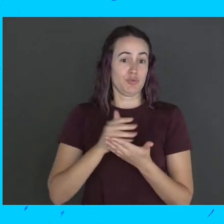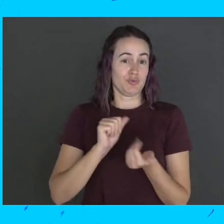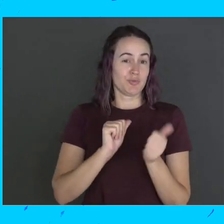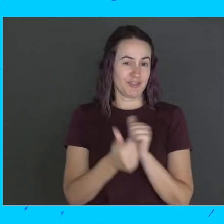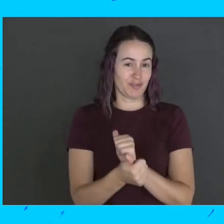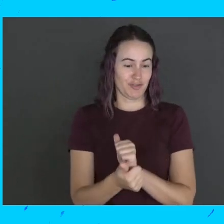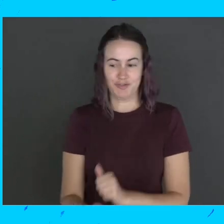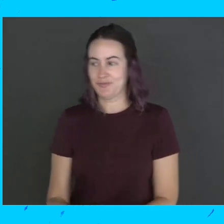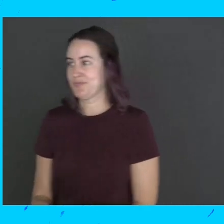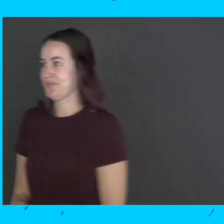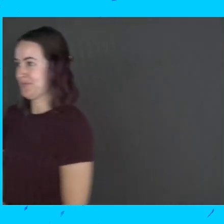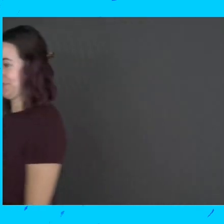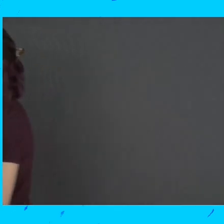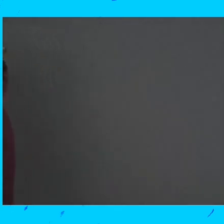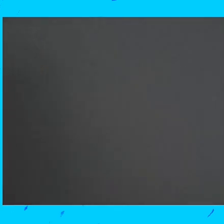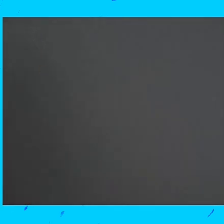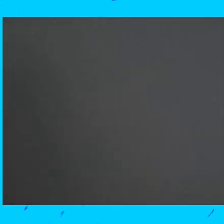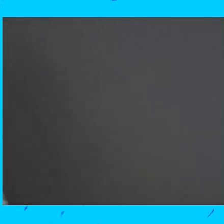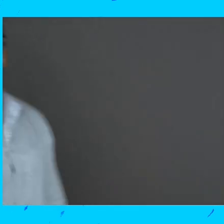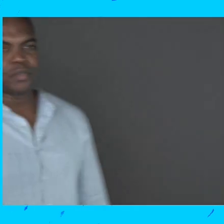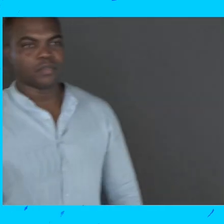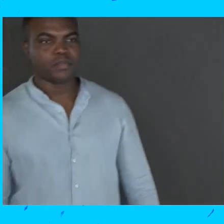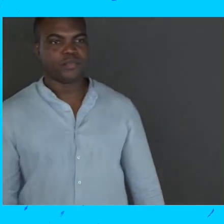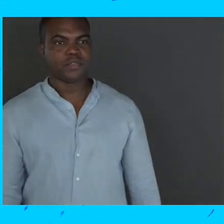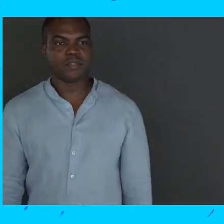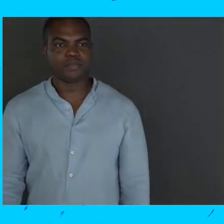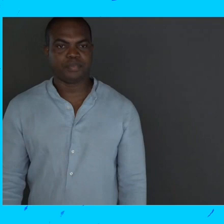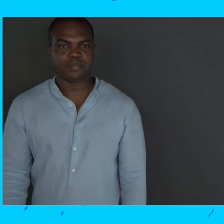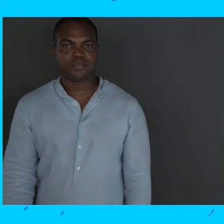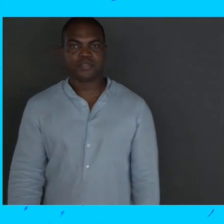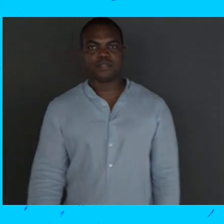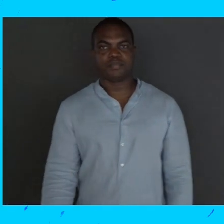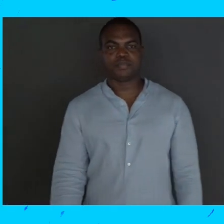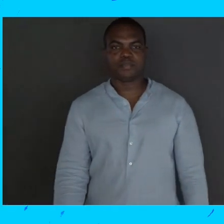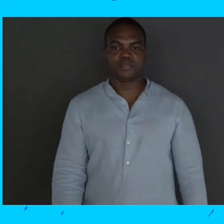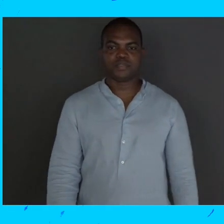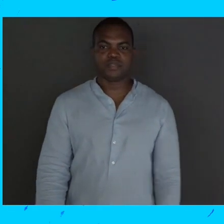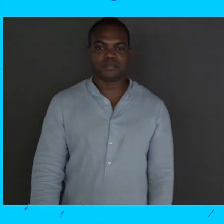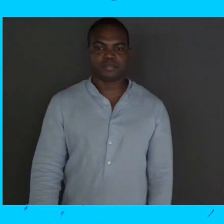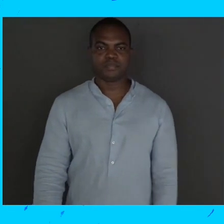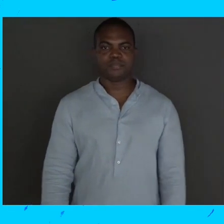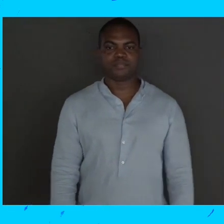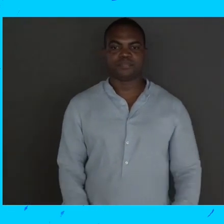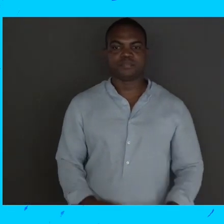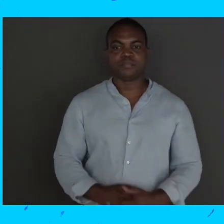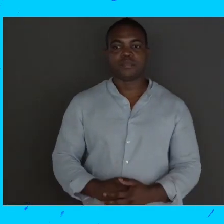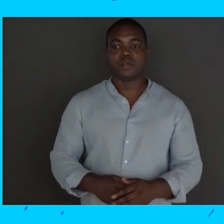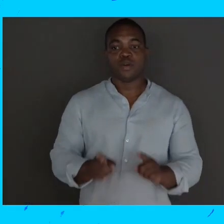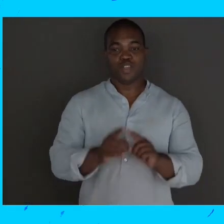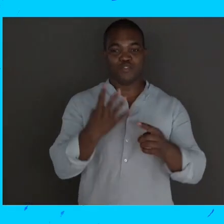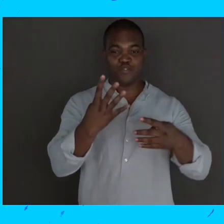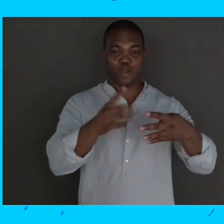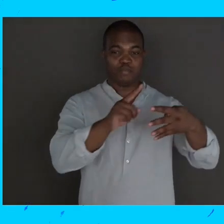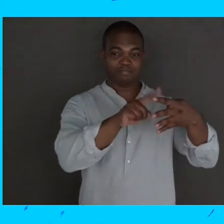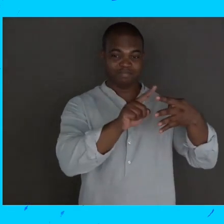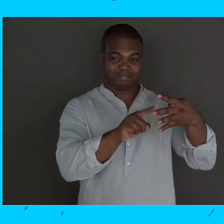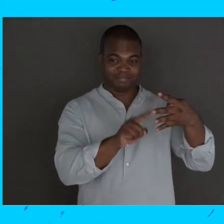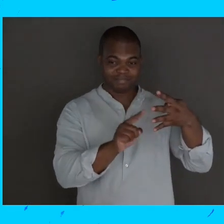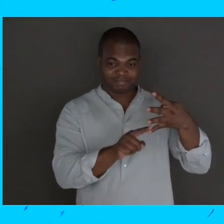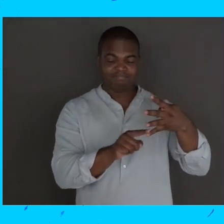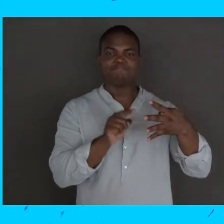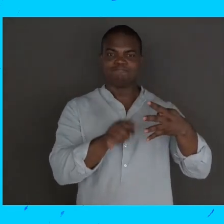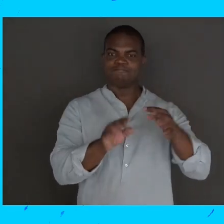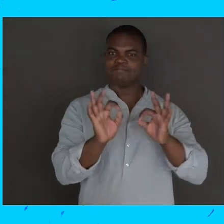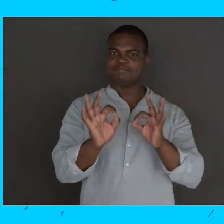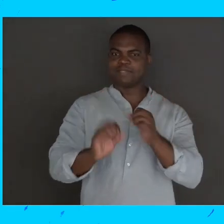adolescentes y jóvenes en la escuela y fuera de la escuela, asegurando que el país pueda tener ciudadanos responsables y productivos. El país